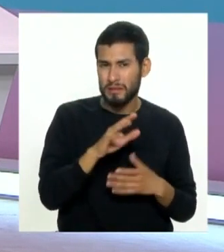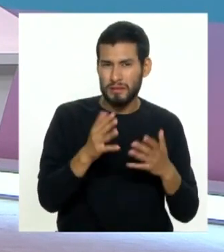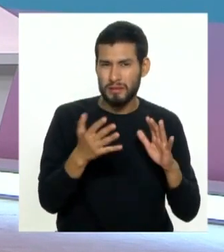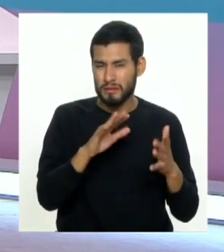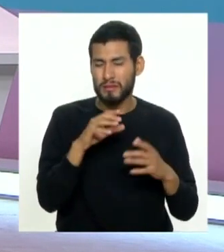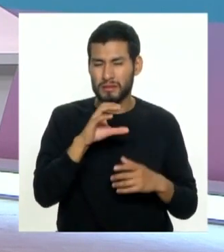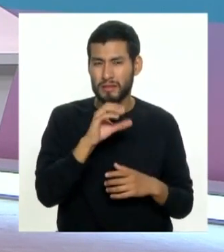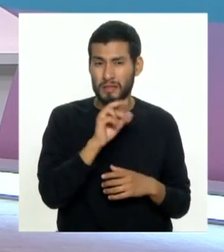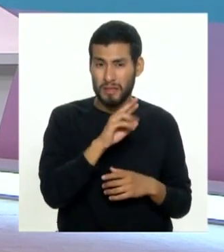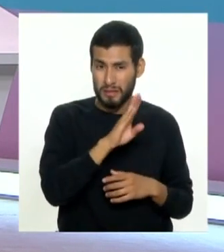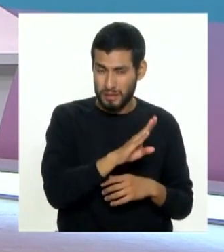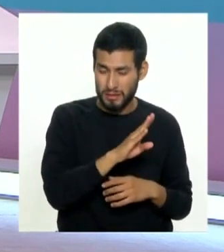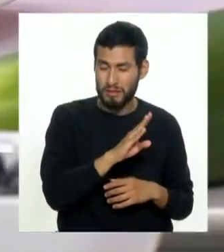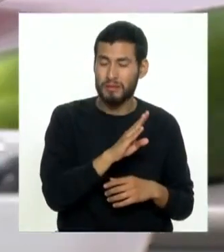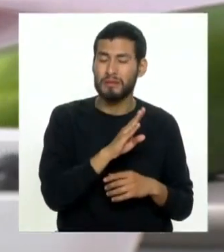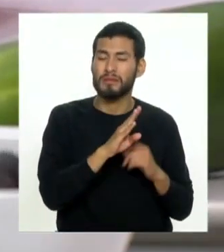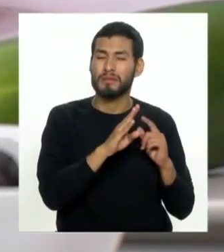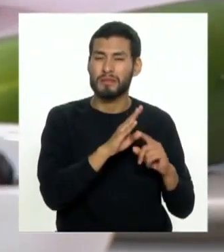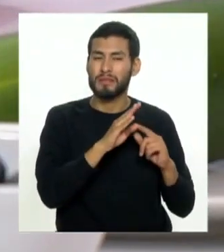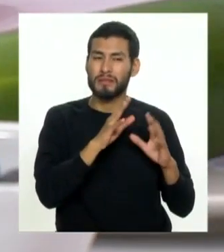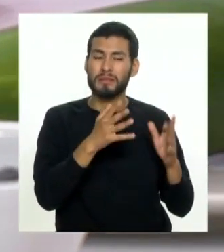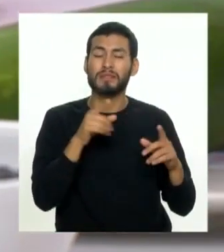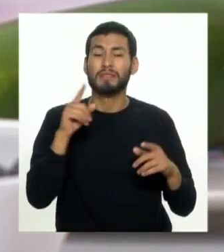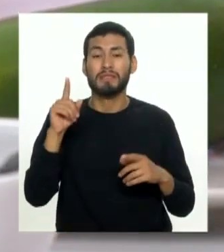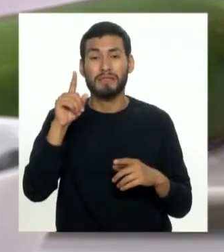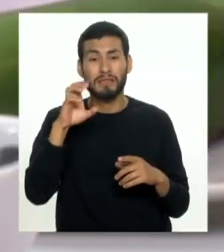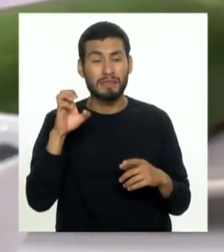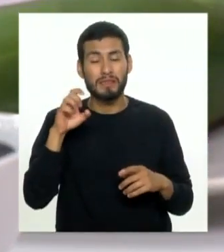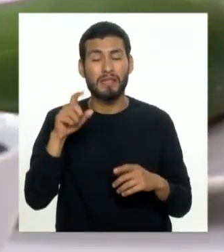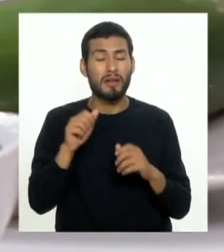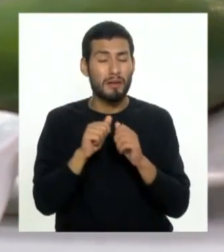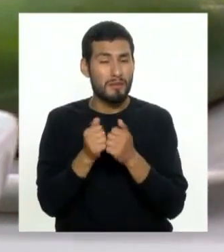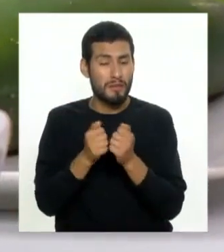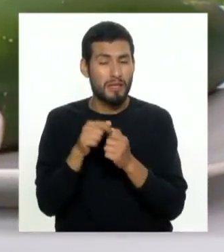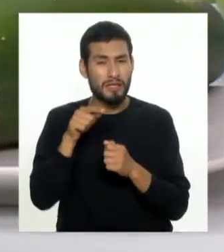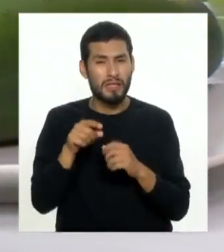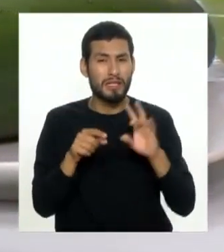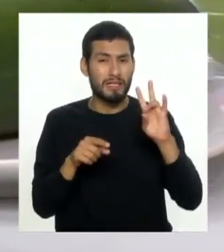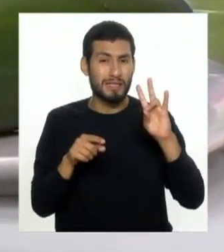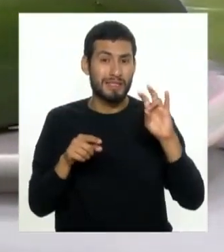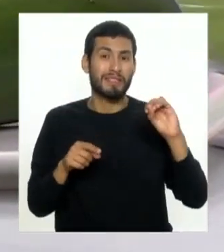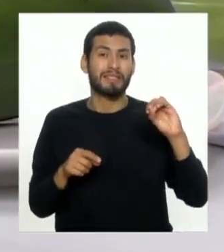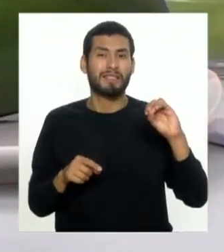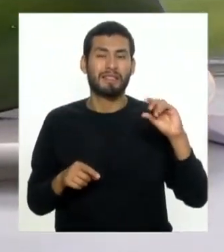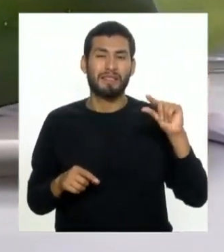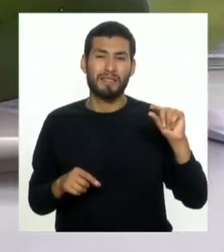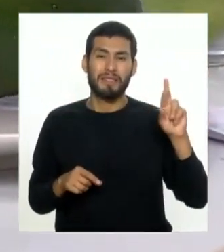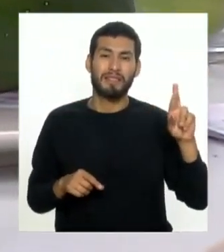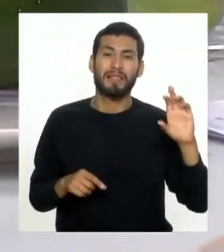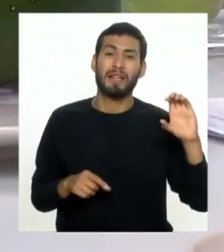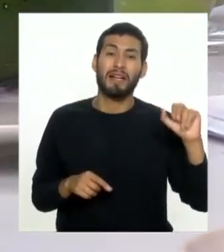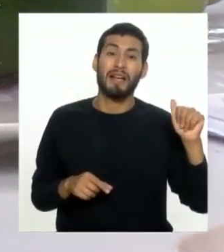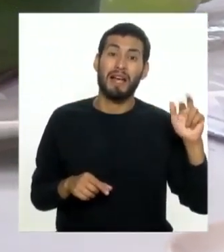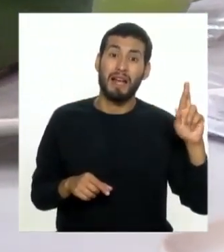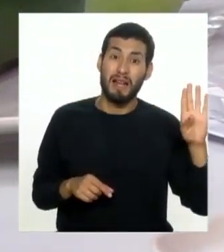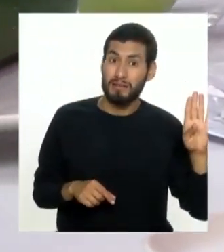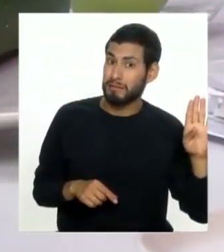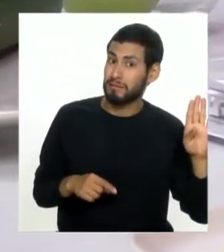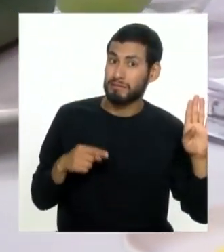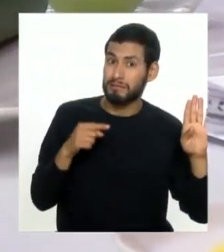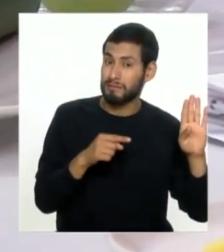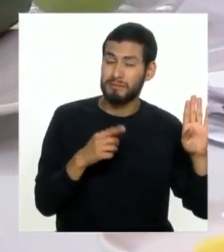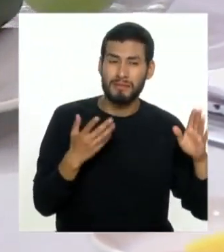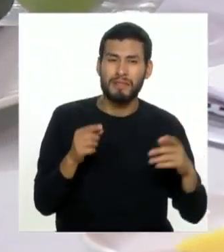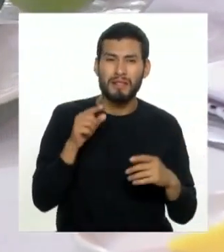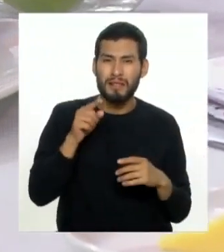de carbohidratos. Y ojo, en 100 gramos de pan tú tienes 70 gramos de carbohidratos. Por lo tanto, hablamos de